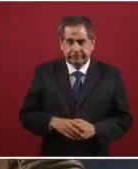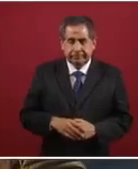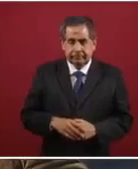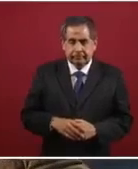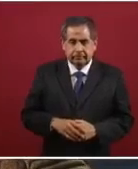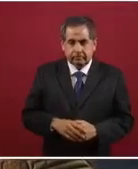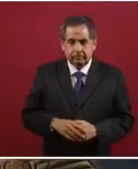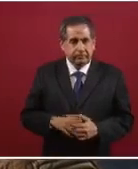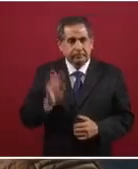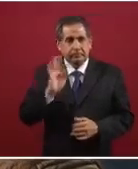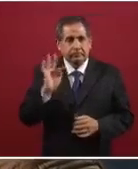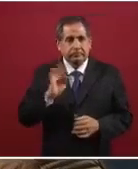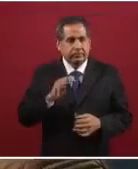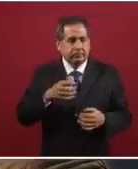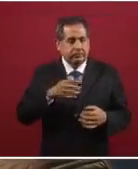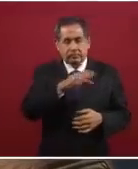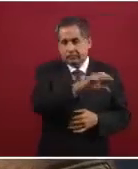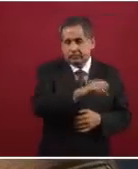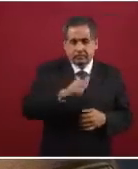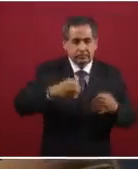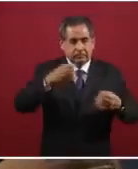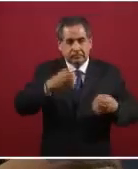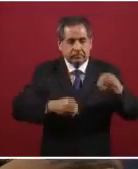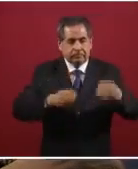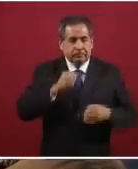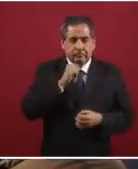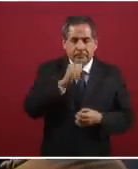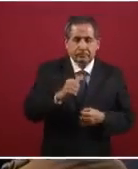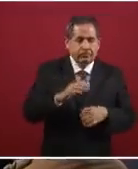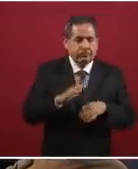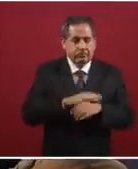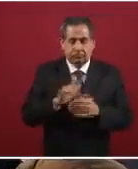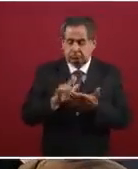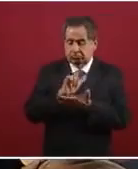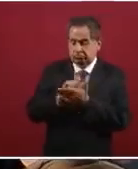no sean juzgados porque legalmente